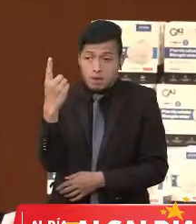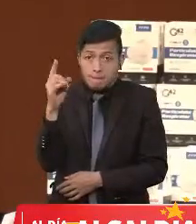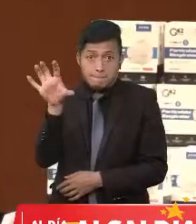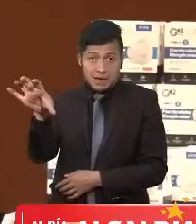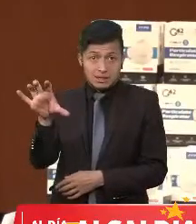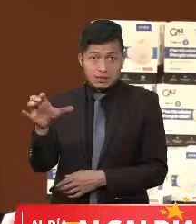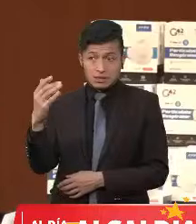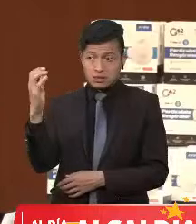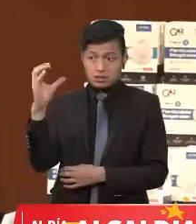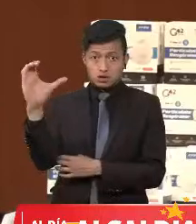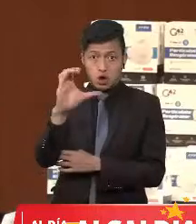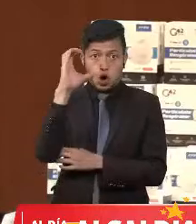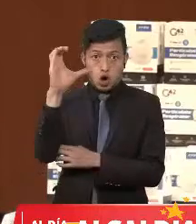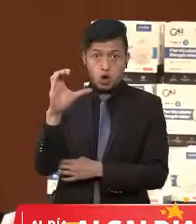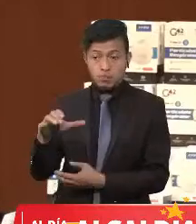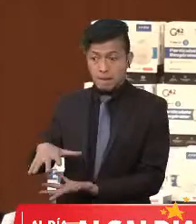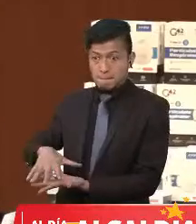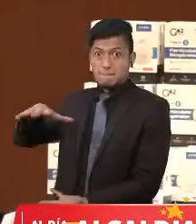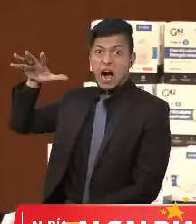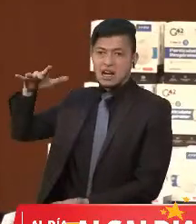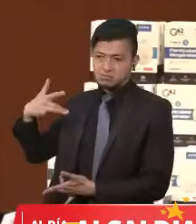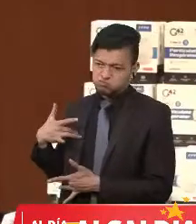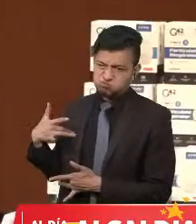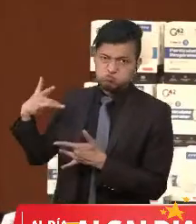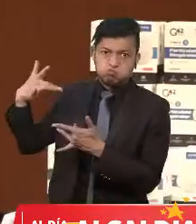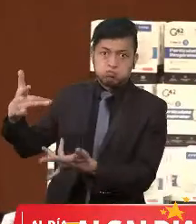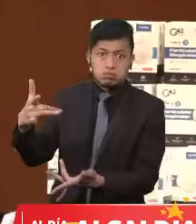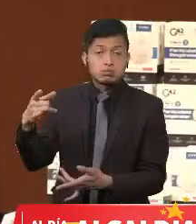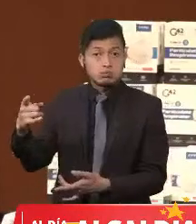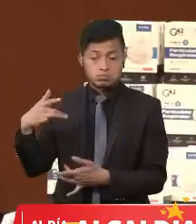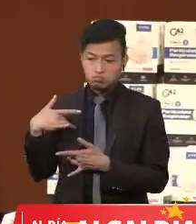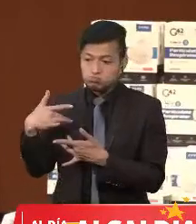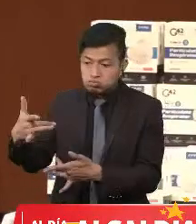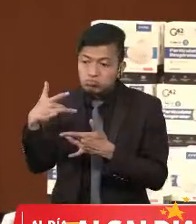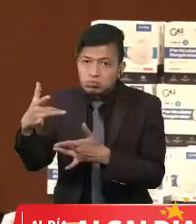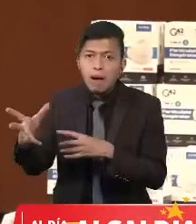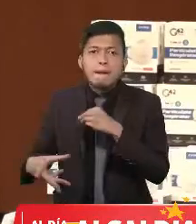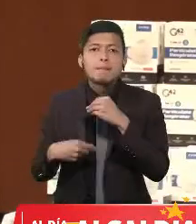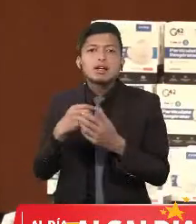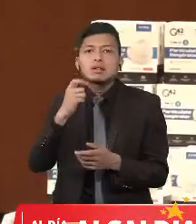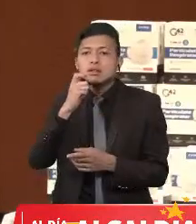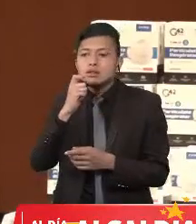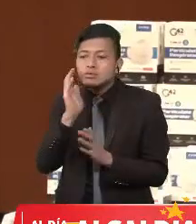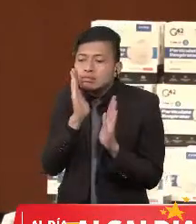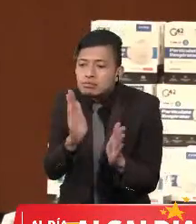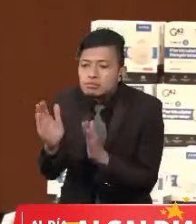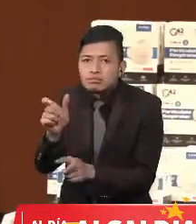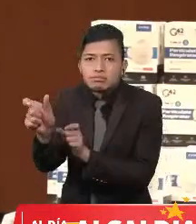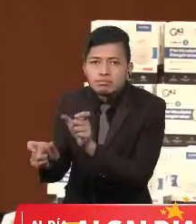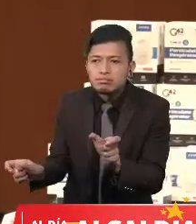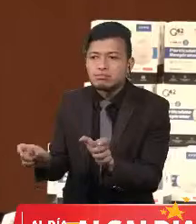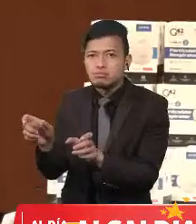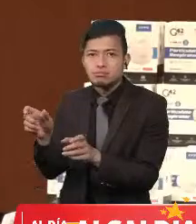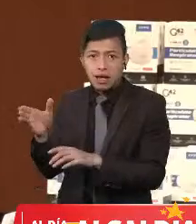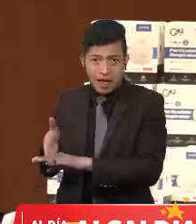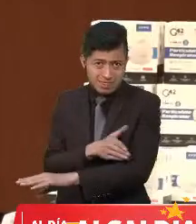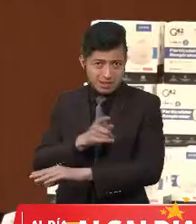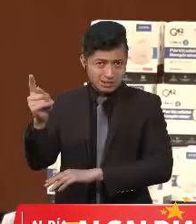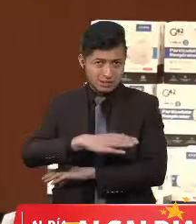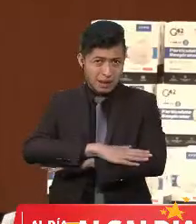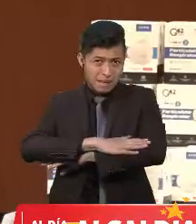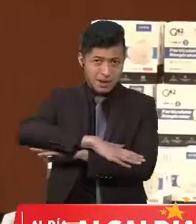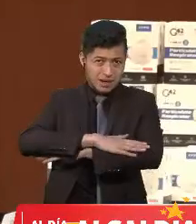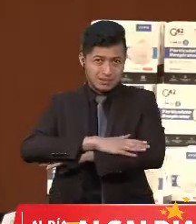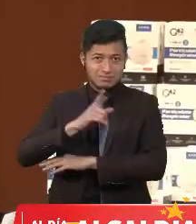recibido una cantidad tan relevante, no solamente de donaciones, sino de ese puente humanitario, como lo refería el embajador Jaime